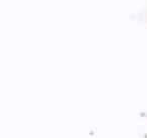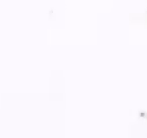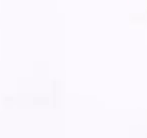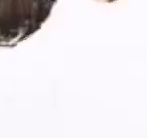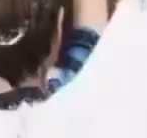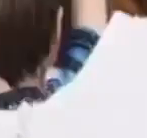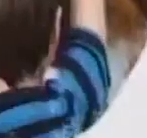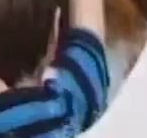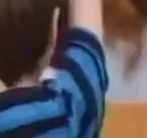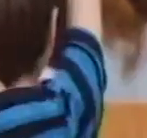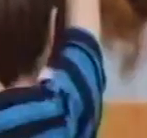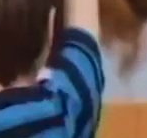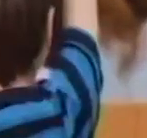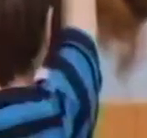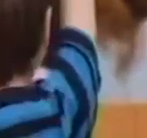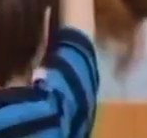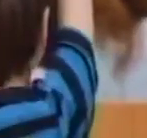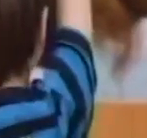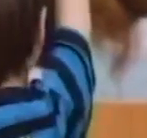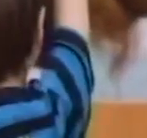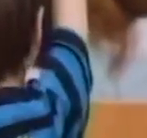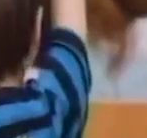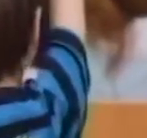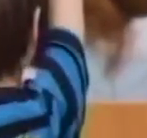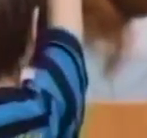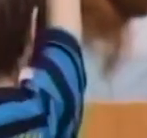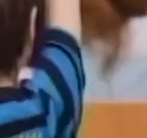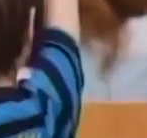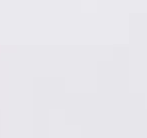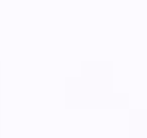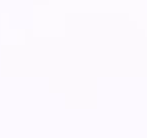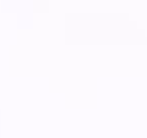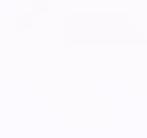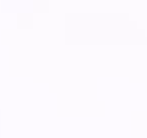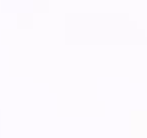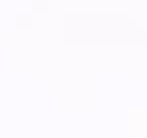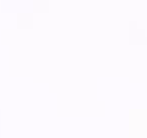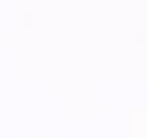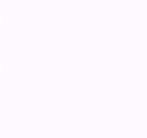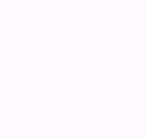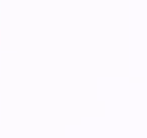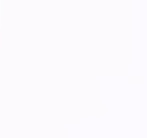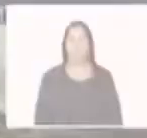A continuación, comunicación y lenguaje primero básico.